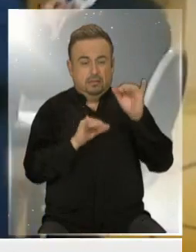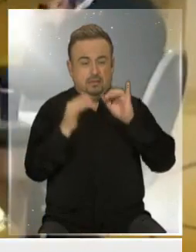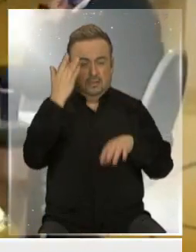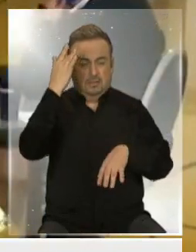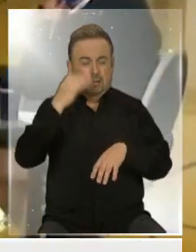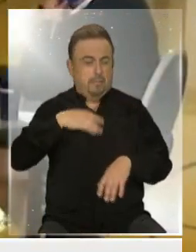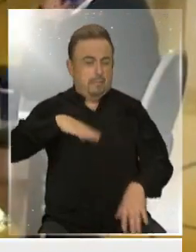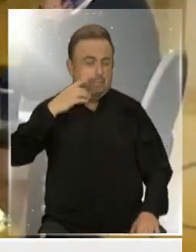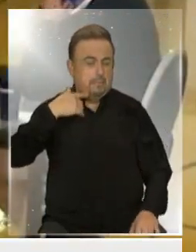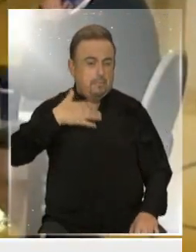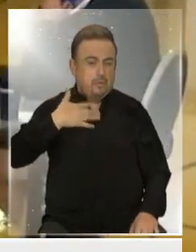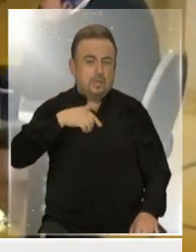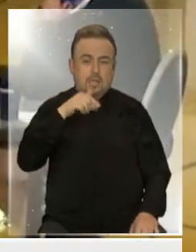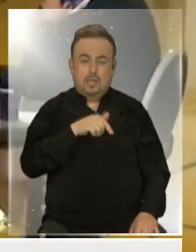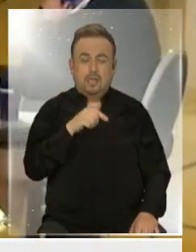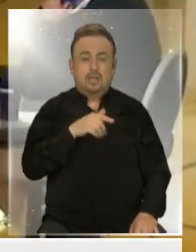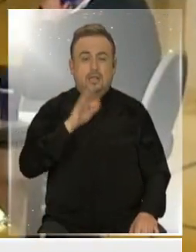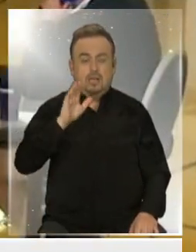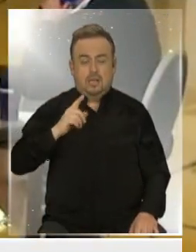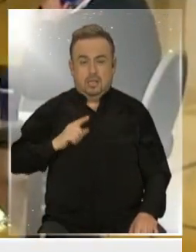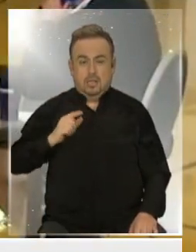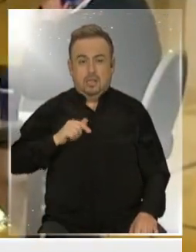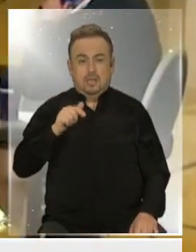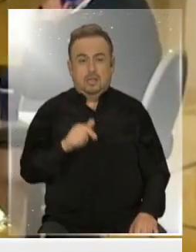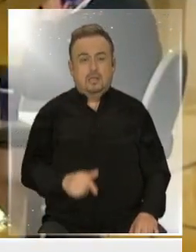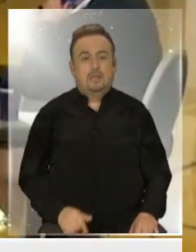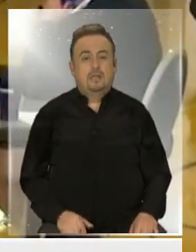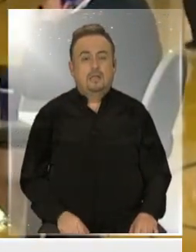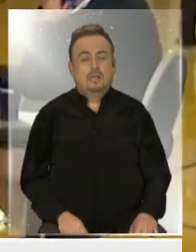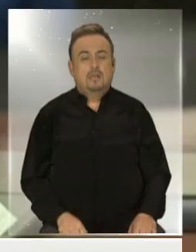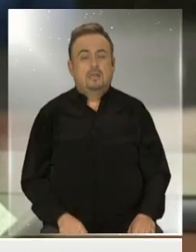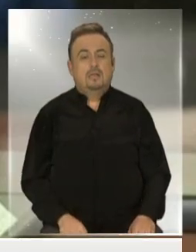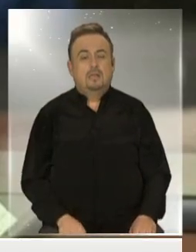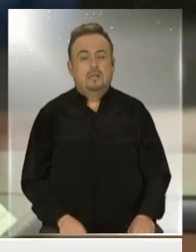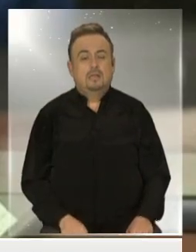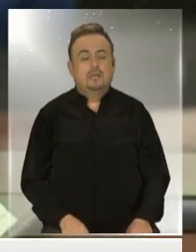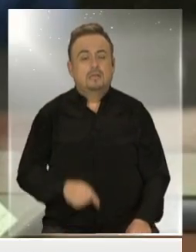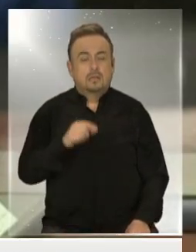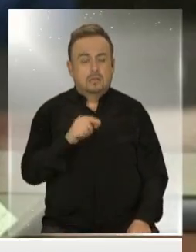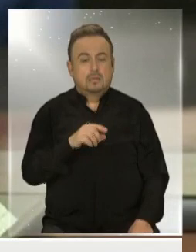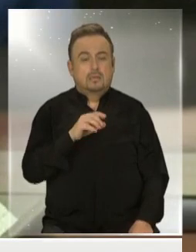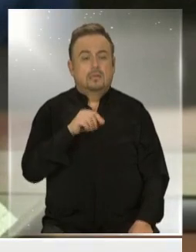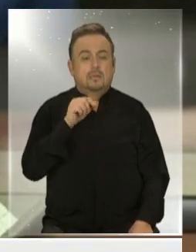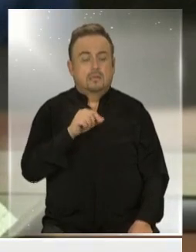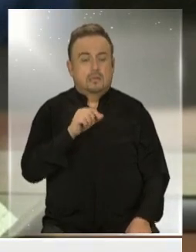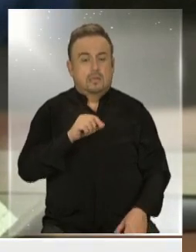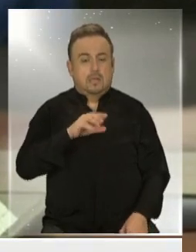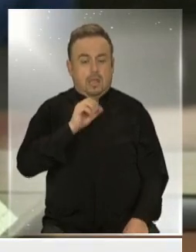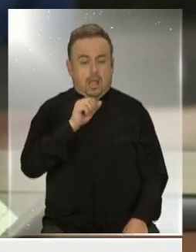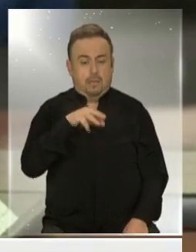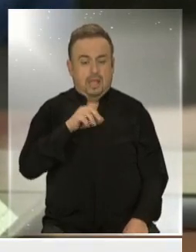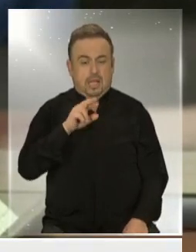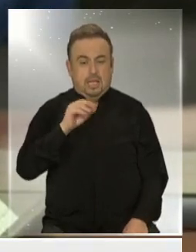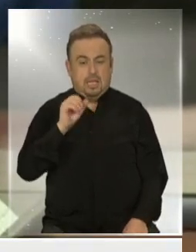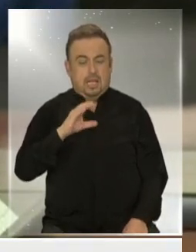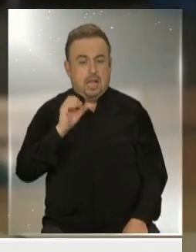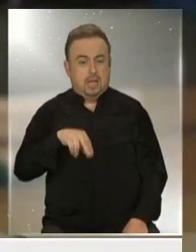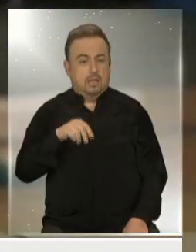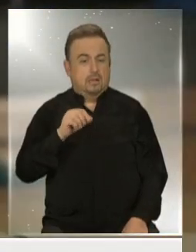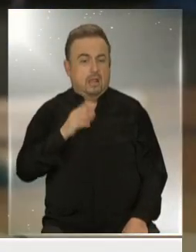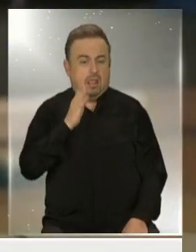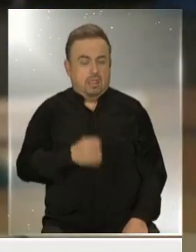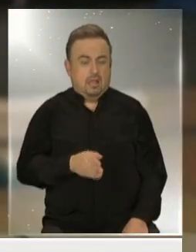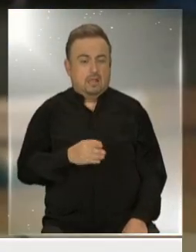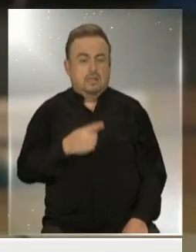más importante de los Estados Unidos, Scientific American, tomó una decisión inédita en